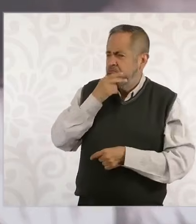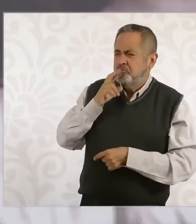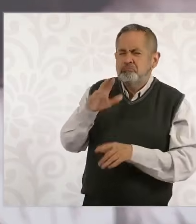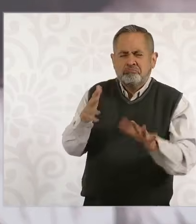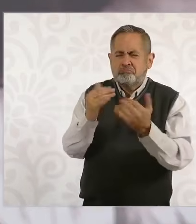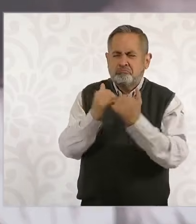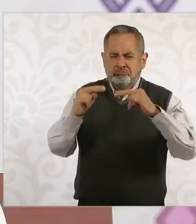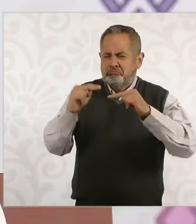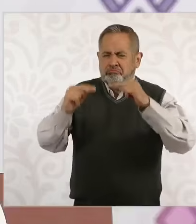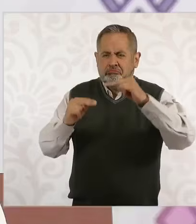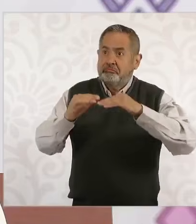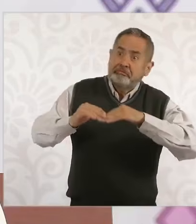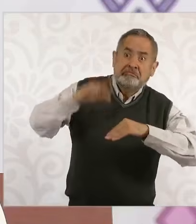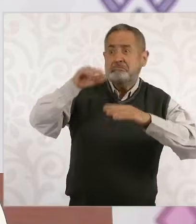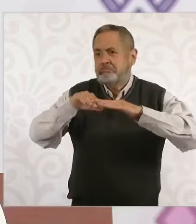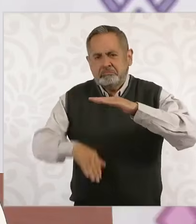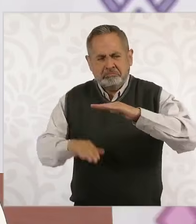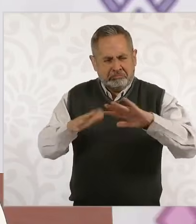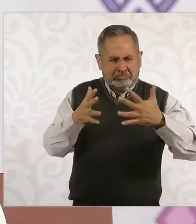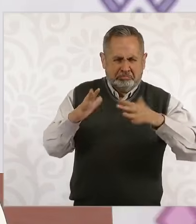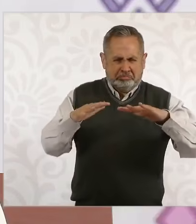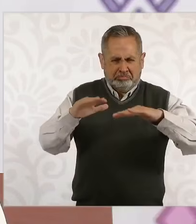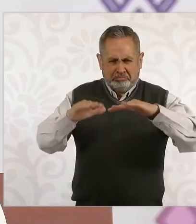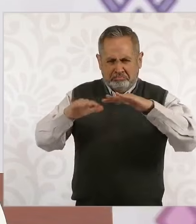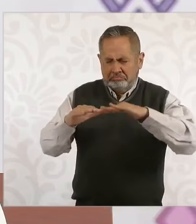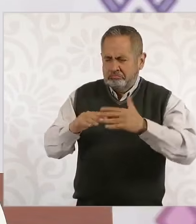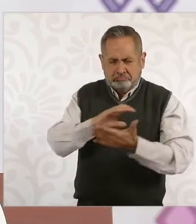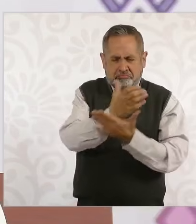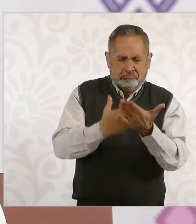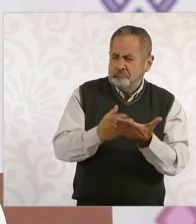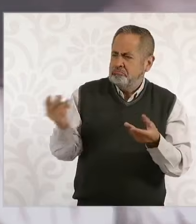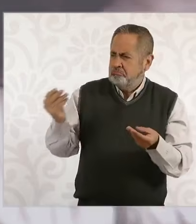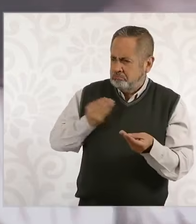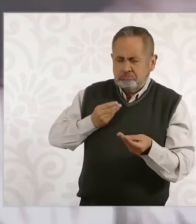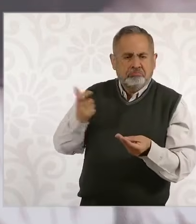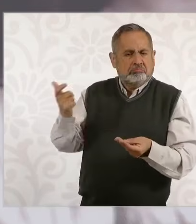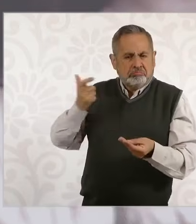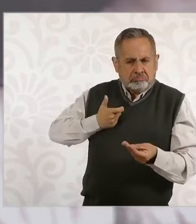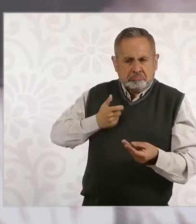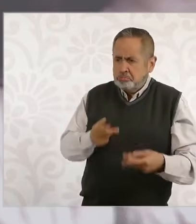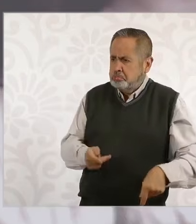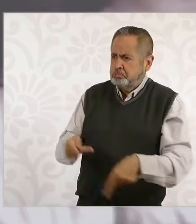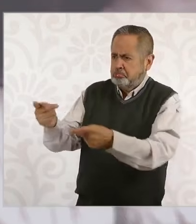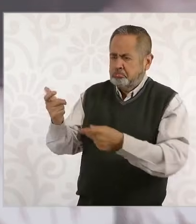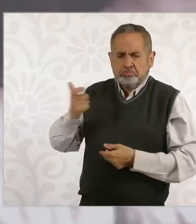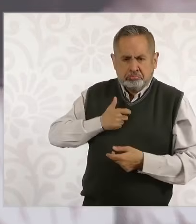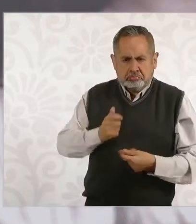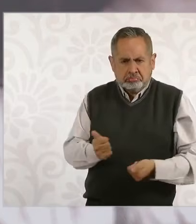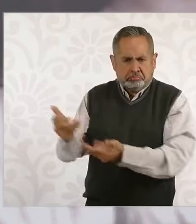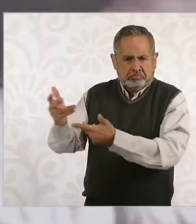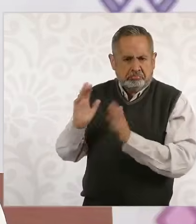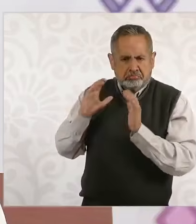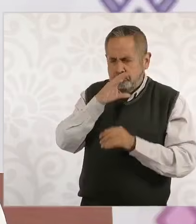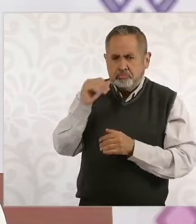habido más aumento ni de disminución. Se mantiene estable porque el contrato es muy estable. Entonces por